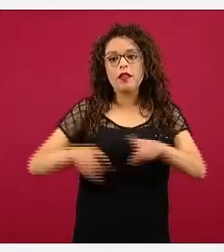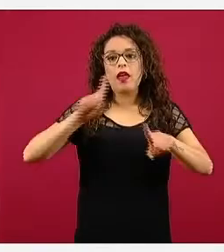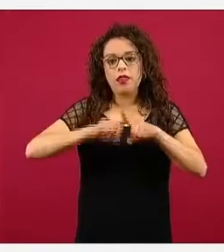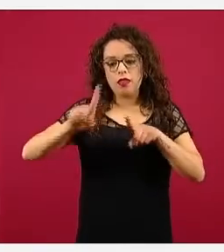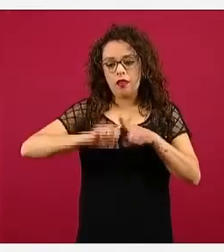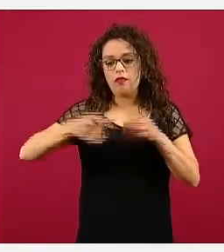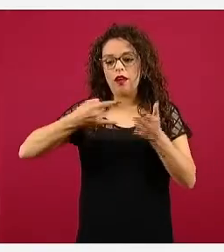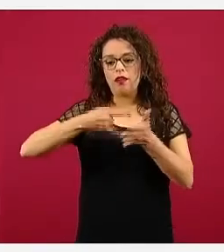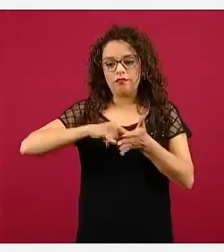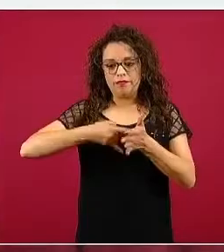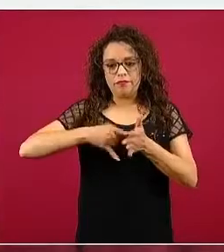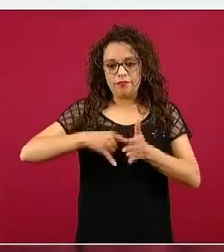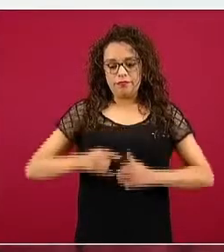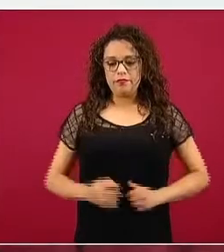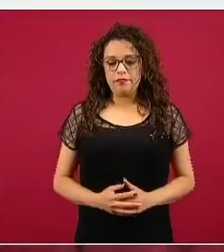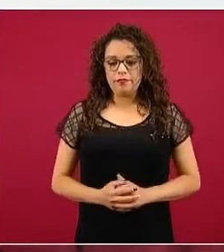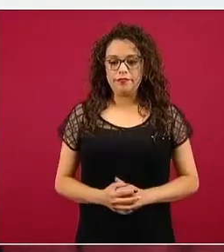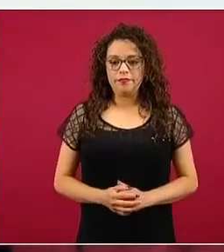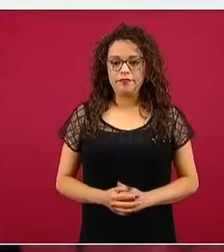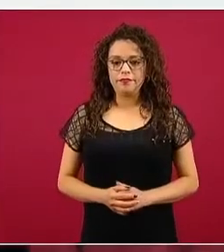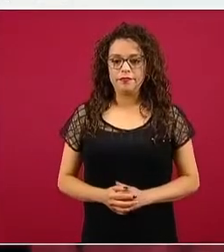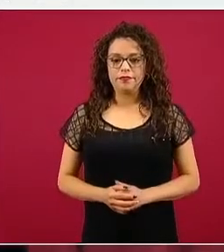hora pico. La que sigue, por favor.